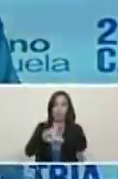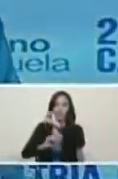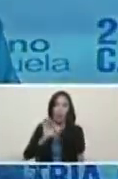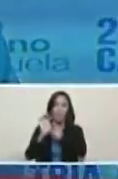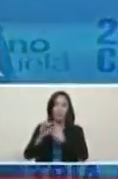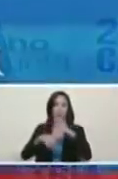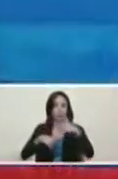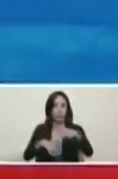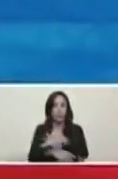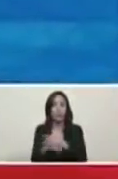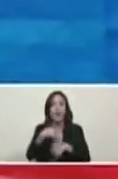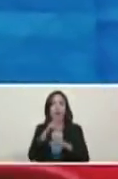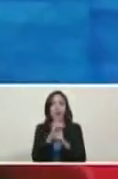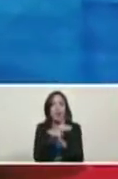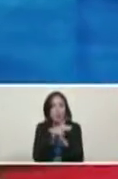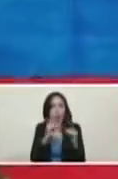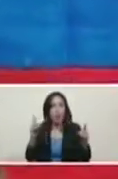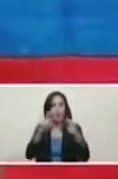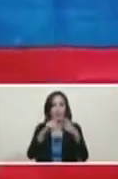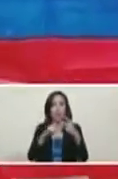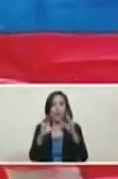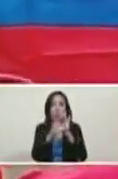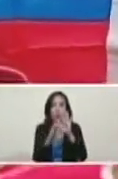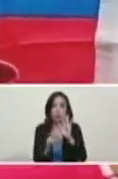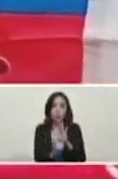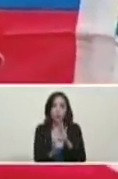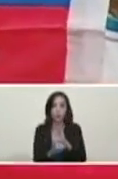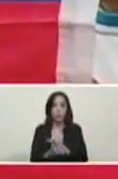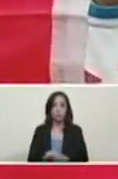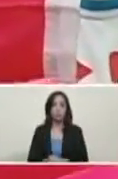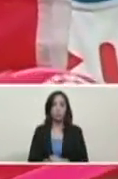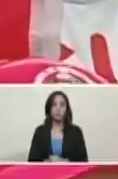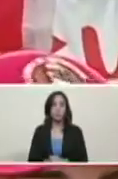la democracia y la constitución bolivariana.